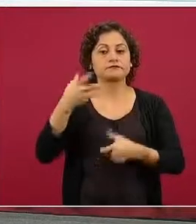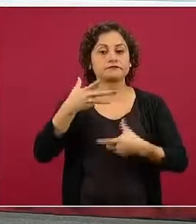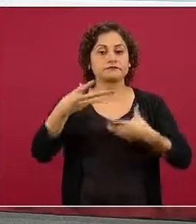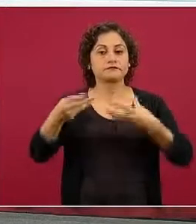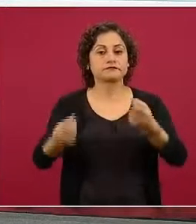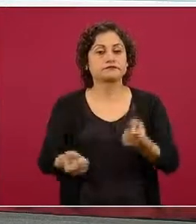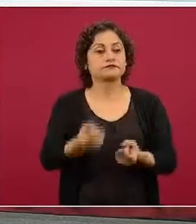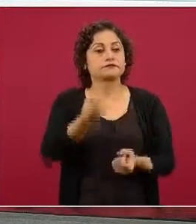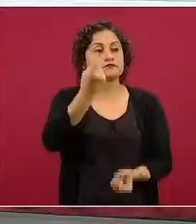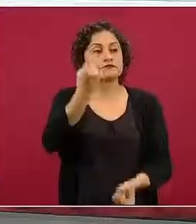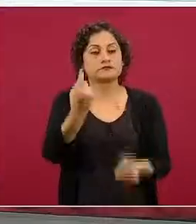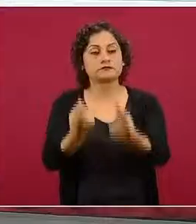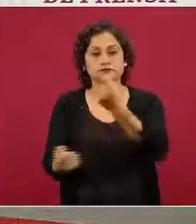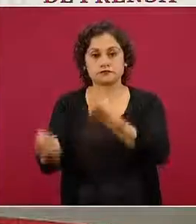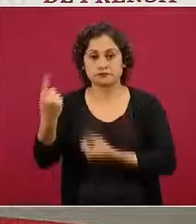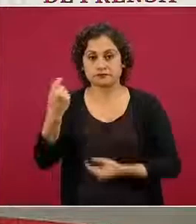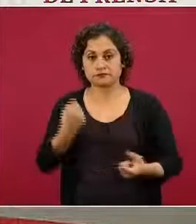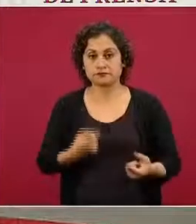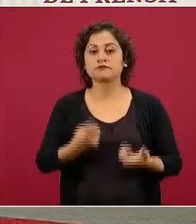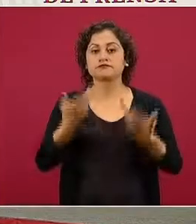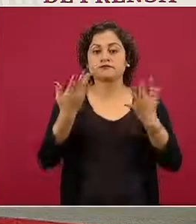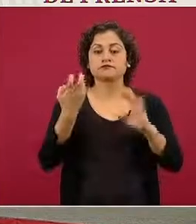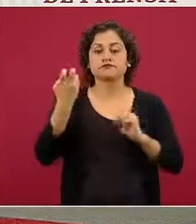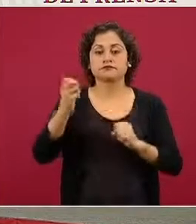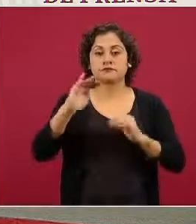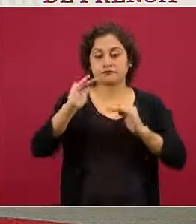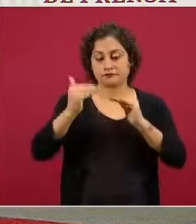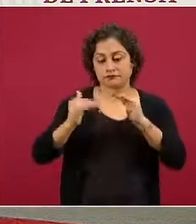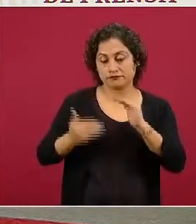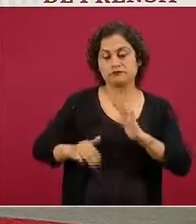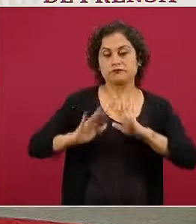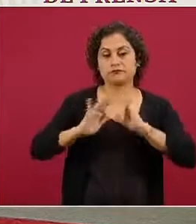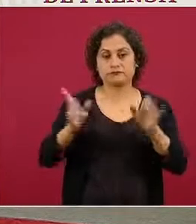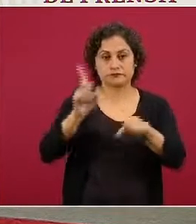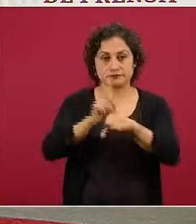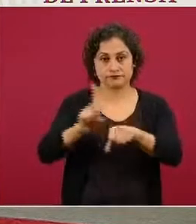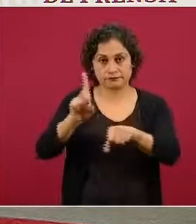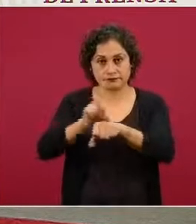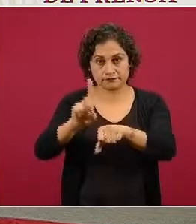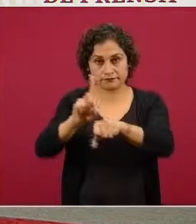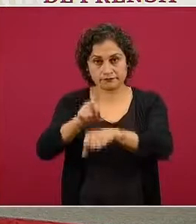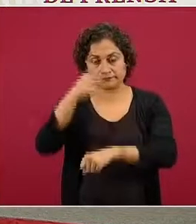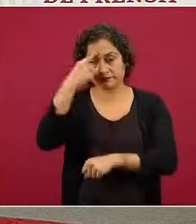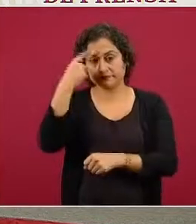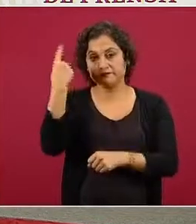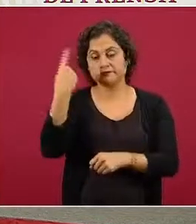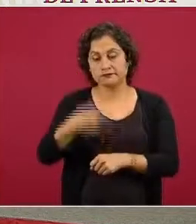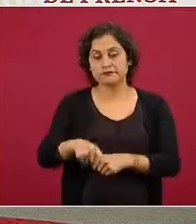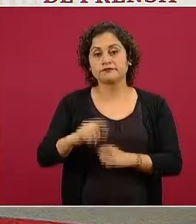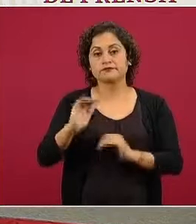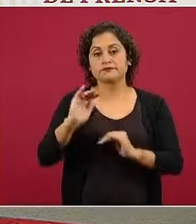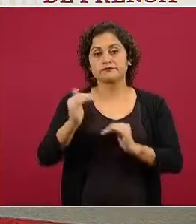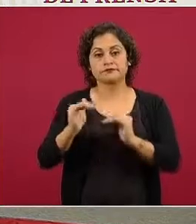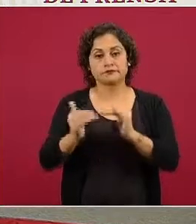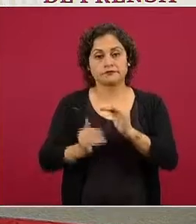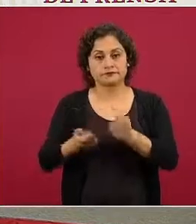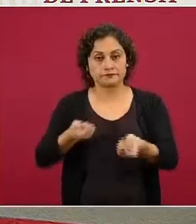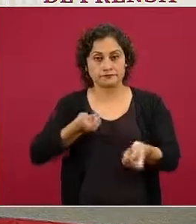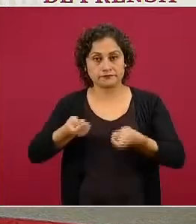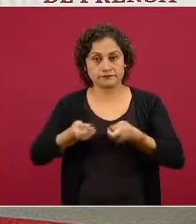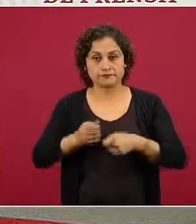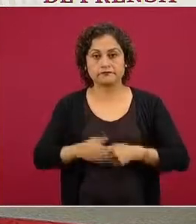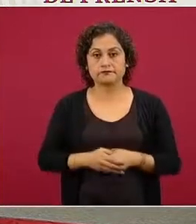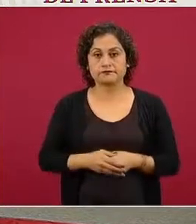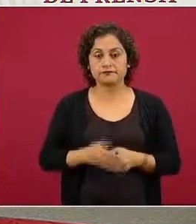comunitaria, vea un descenso en el número de casos diarios para ir bajando su curva epidémica de